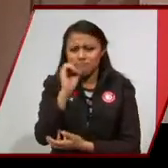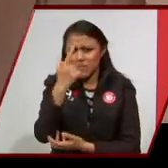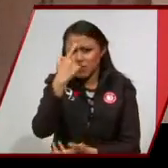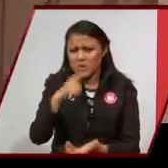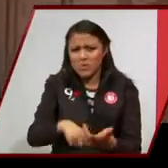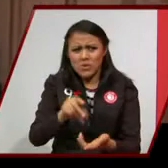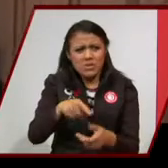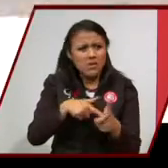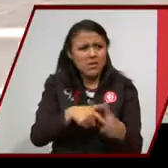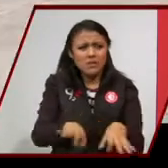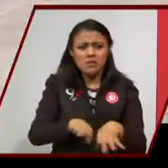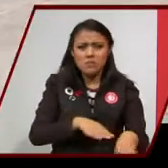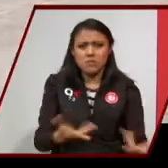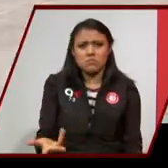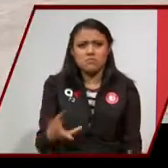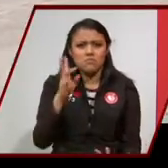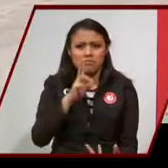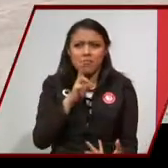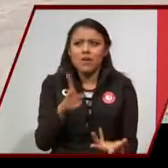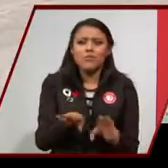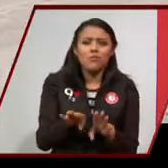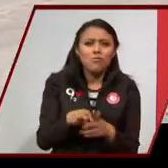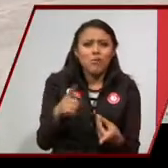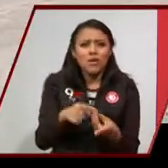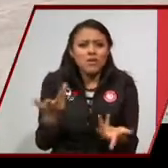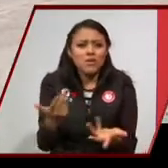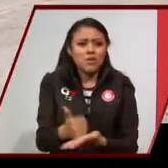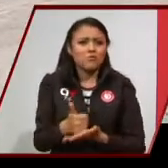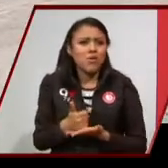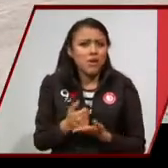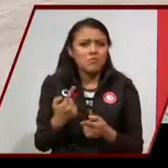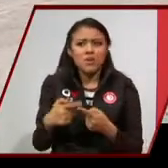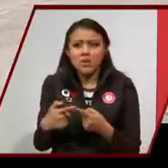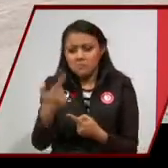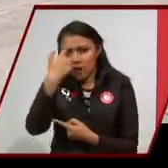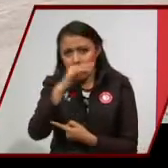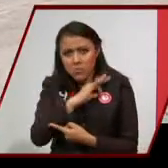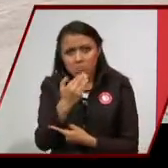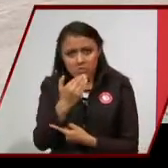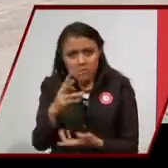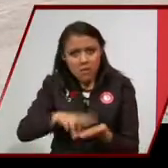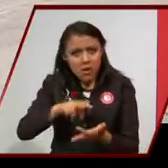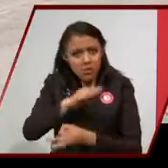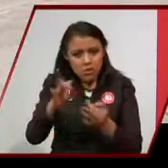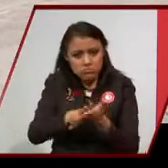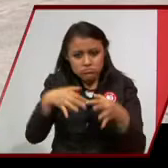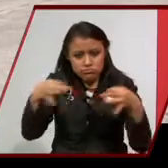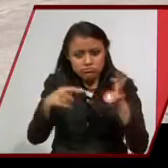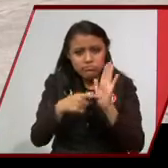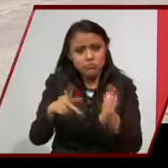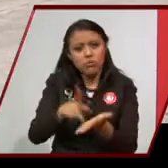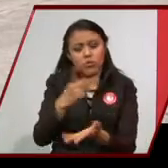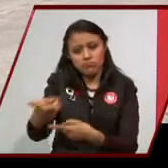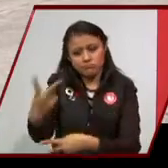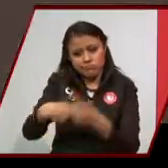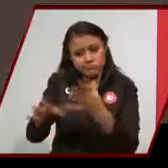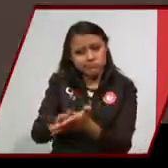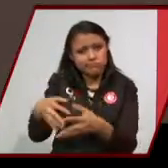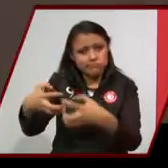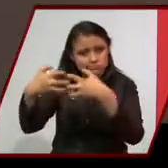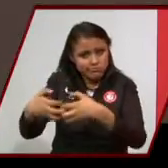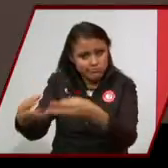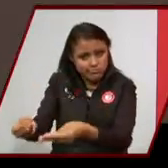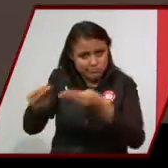trabajando. Entonces quiero ver a quién puedo recurrir para hacer válidos mis notas y que me regresen mi maquinaria.